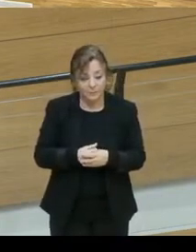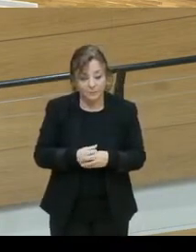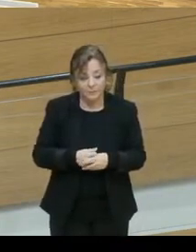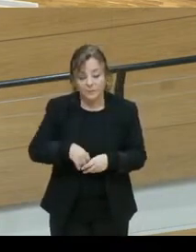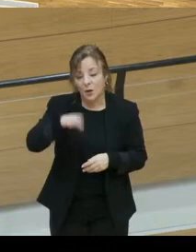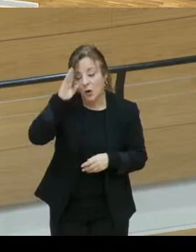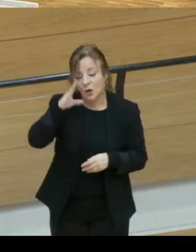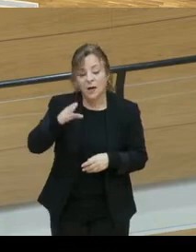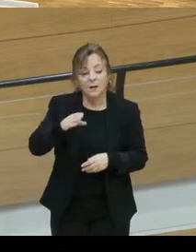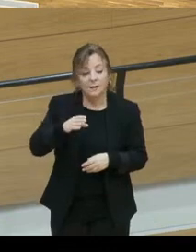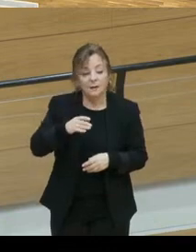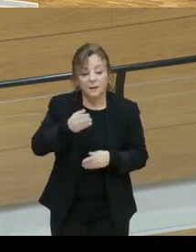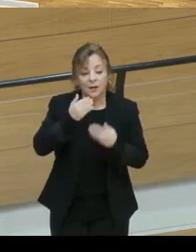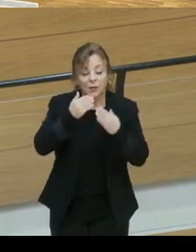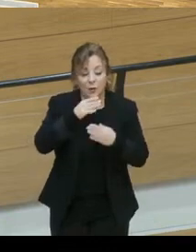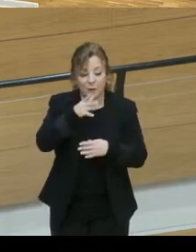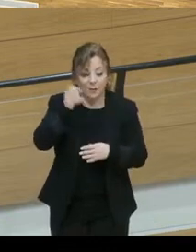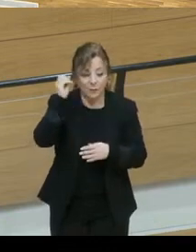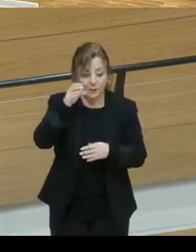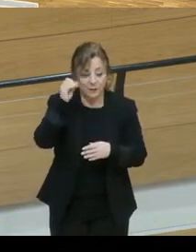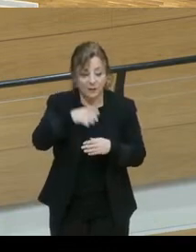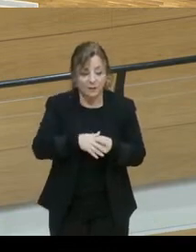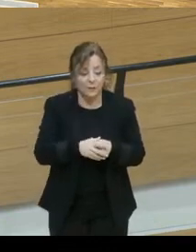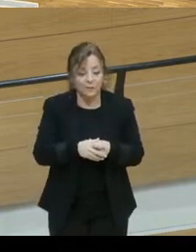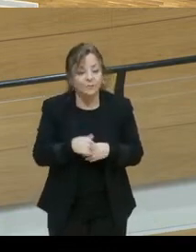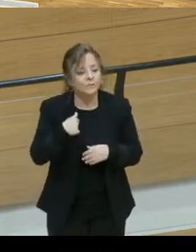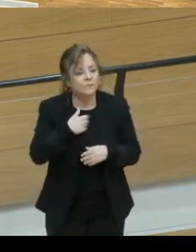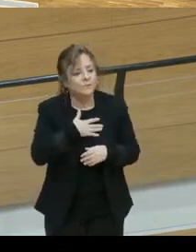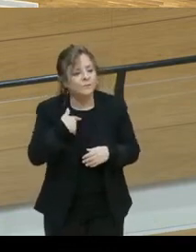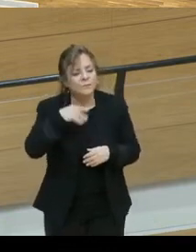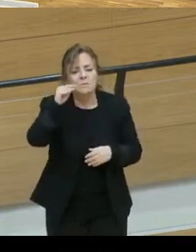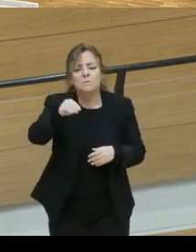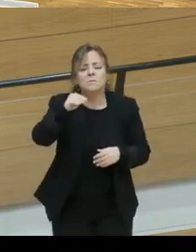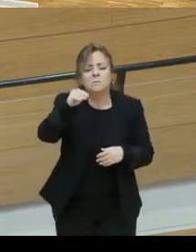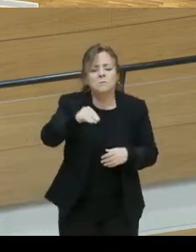Hola Cristina, bueno, enhorabuena por tu presentación. Quería